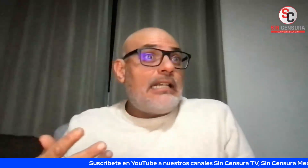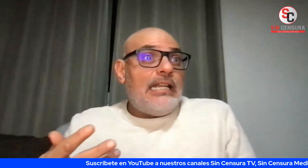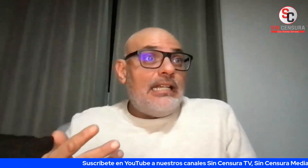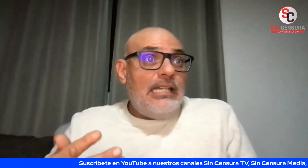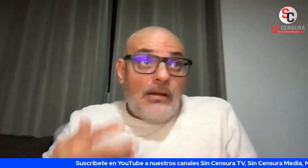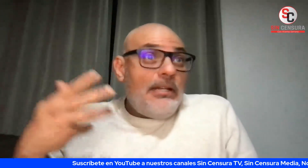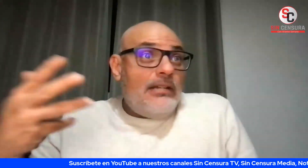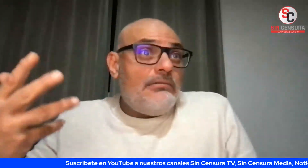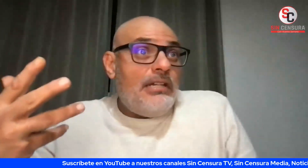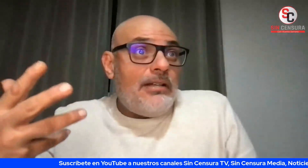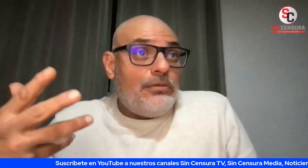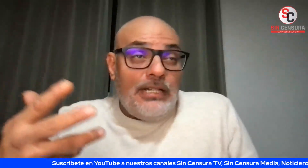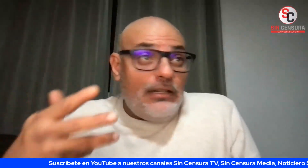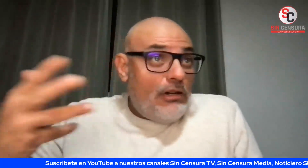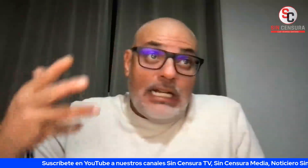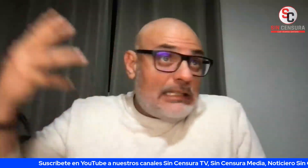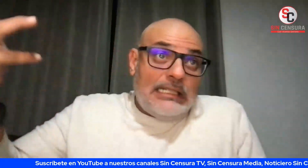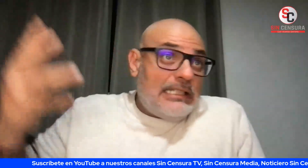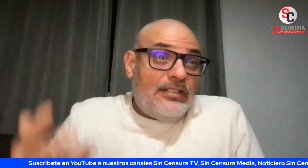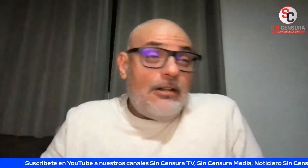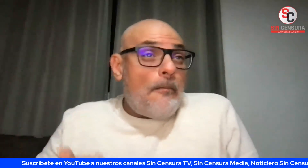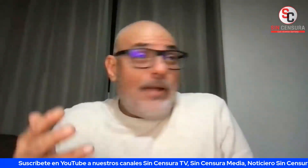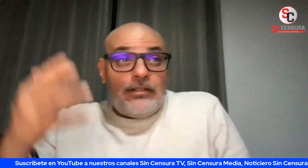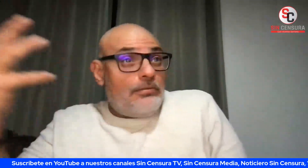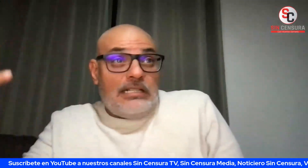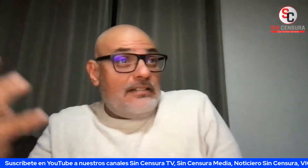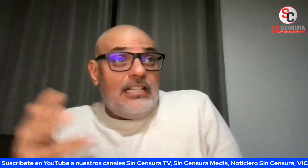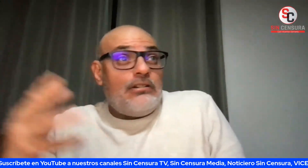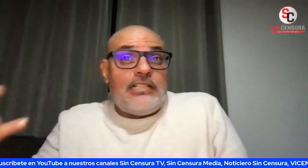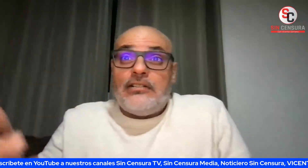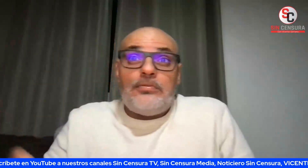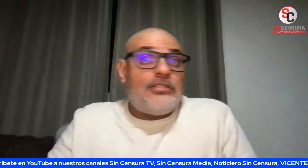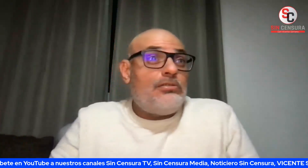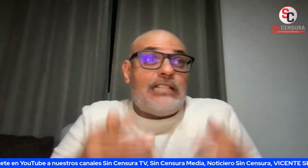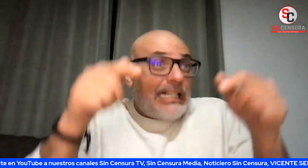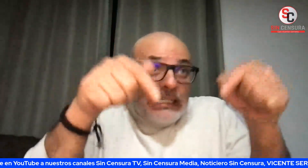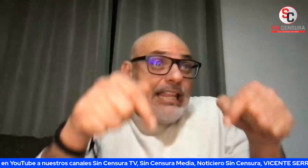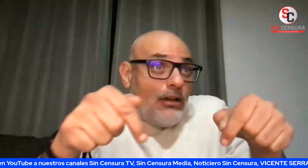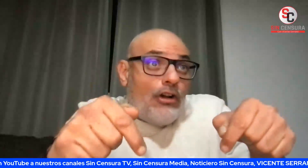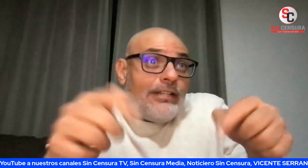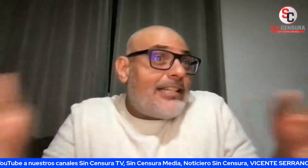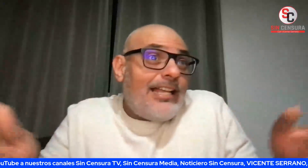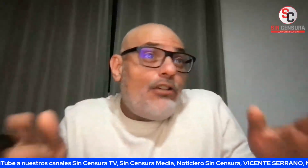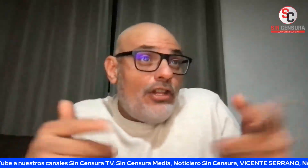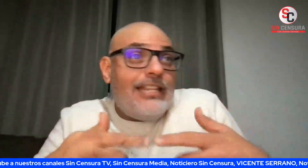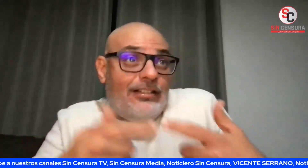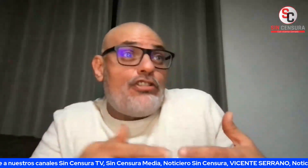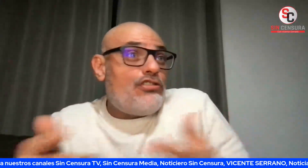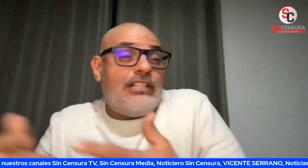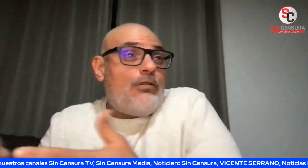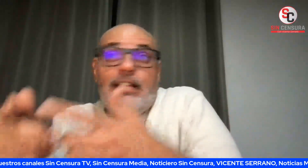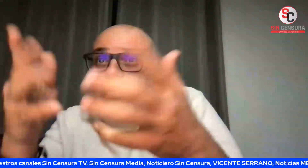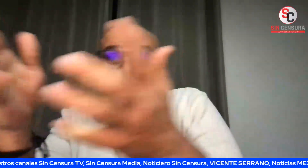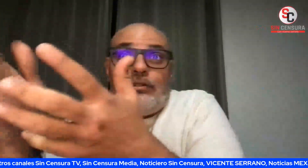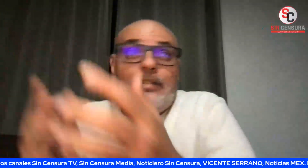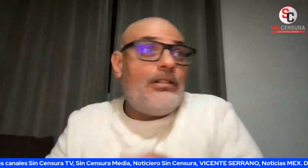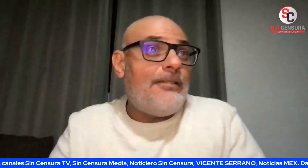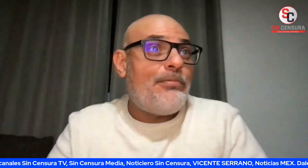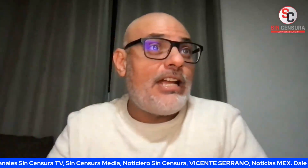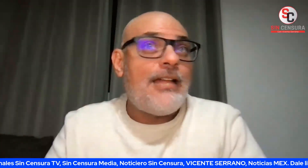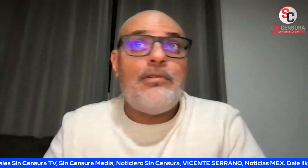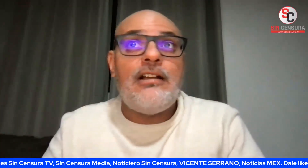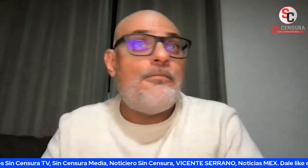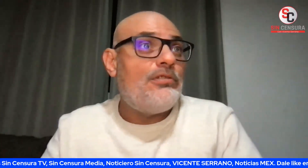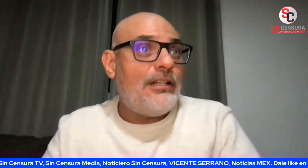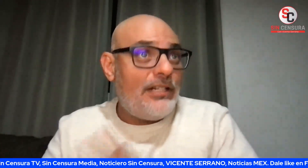creerlo, que iba a subir el dólar a 35 pesos, 25 tantos, pues resulta que el día de hoy está no 18.50, estoy viendo